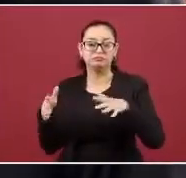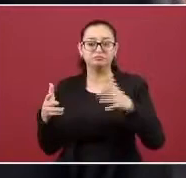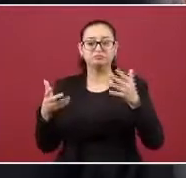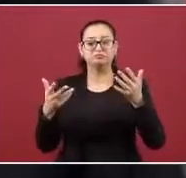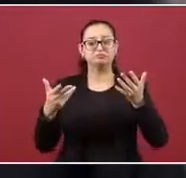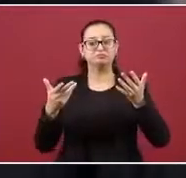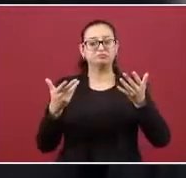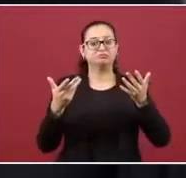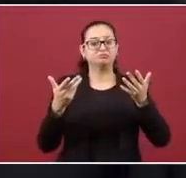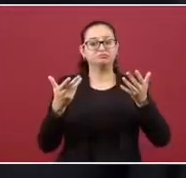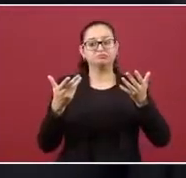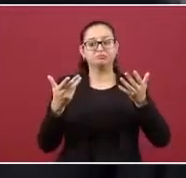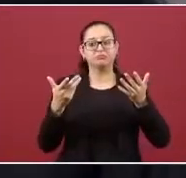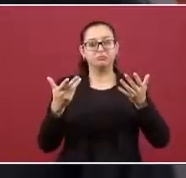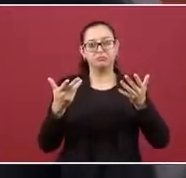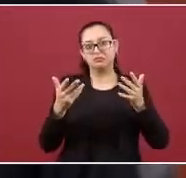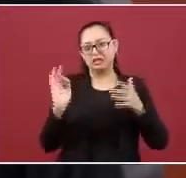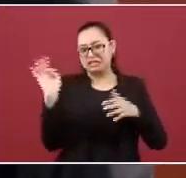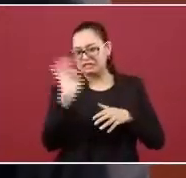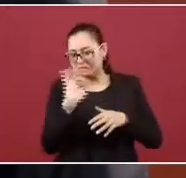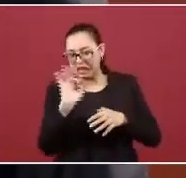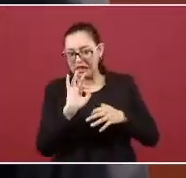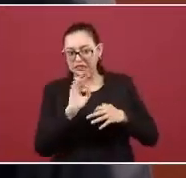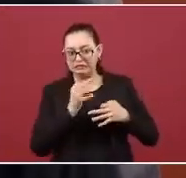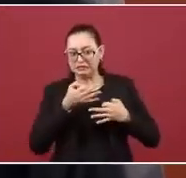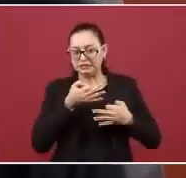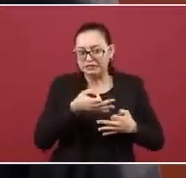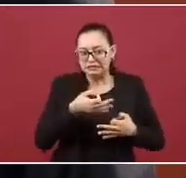hasta escandalosa,